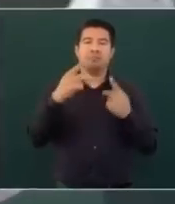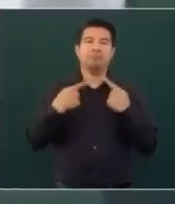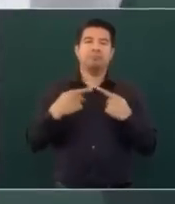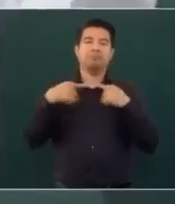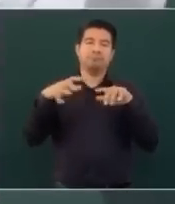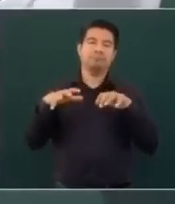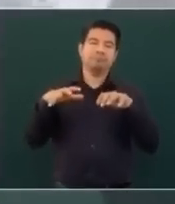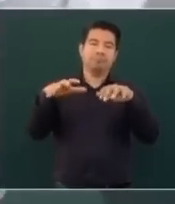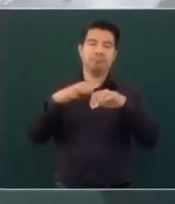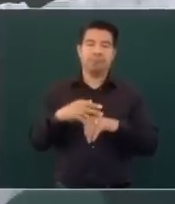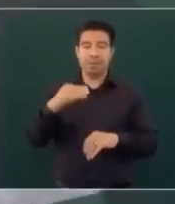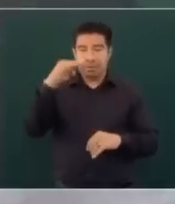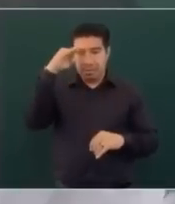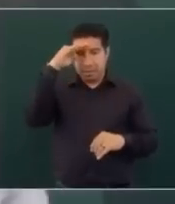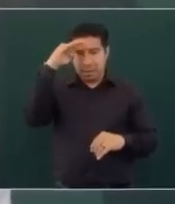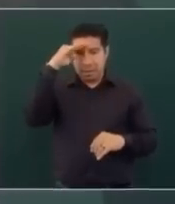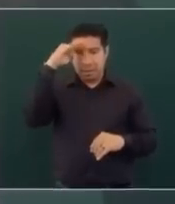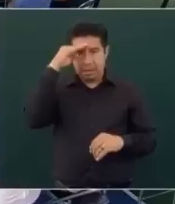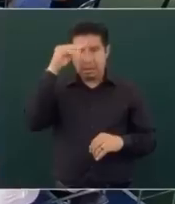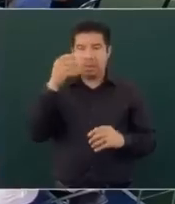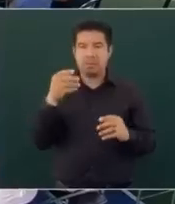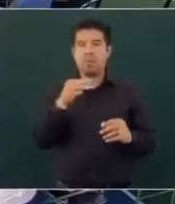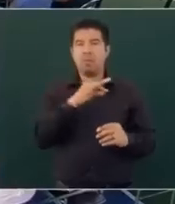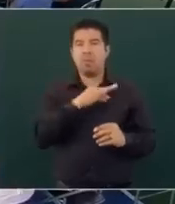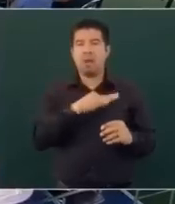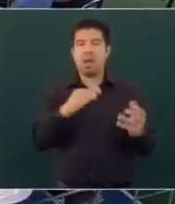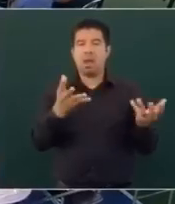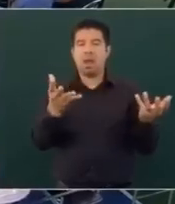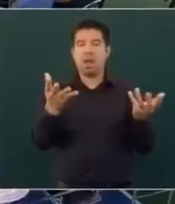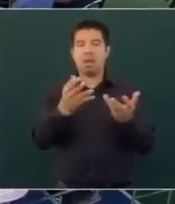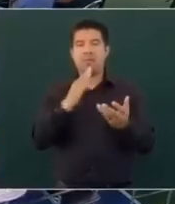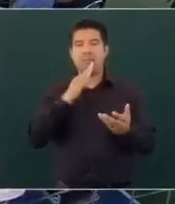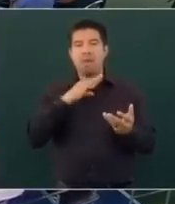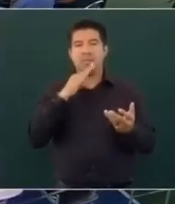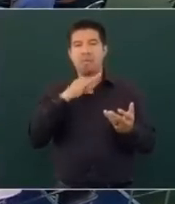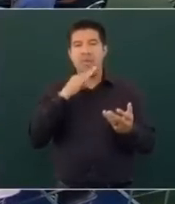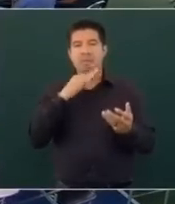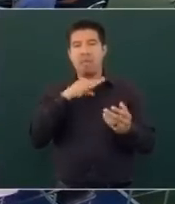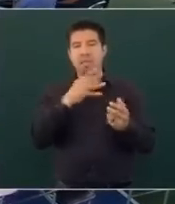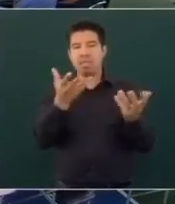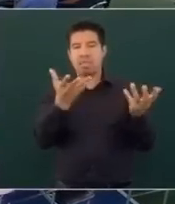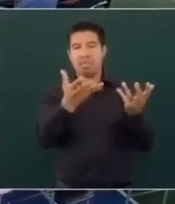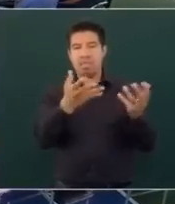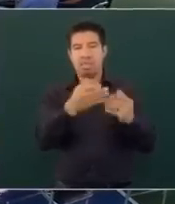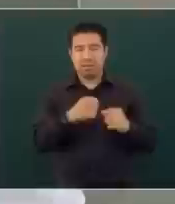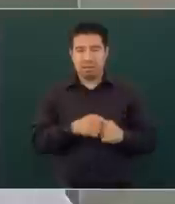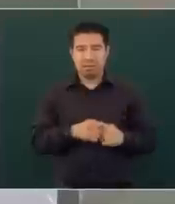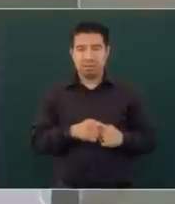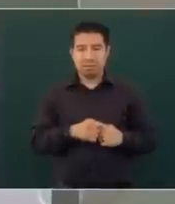Piensan que pueden hacer sus fechorías y que el pueblo